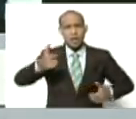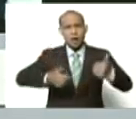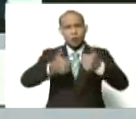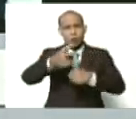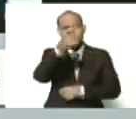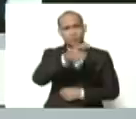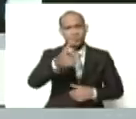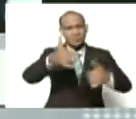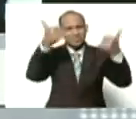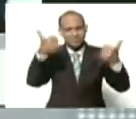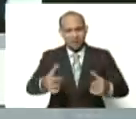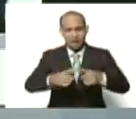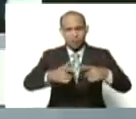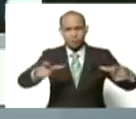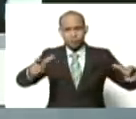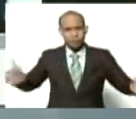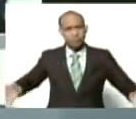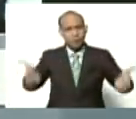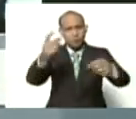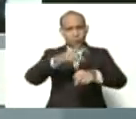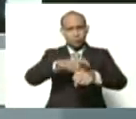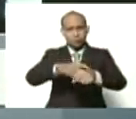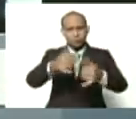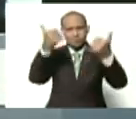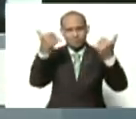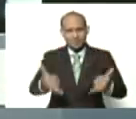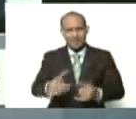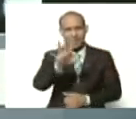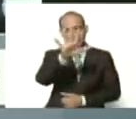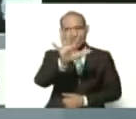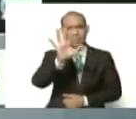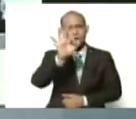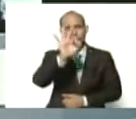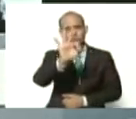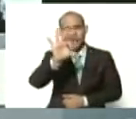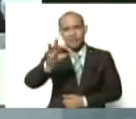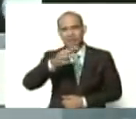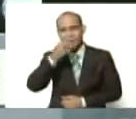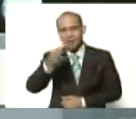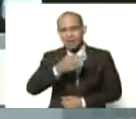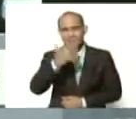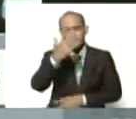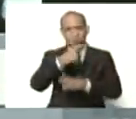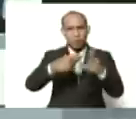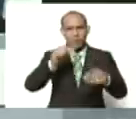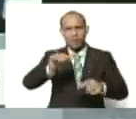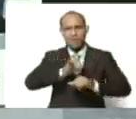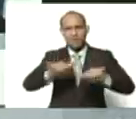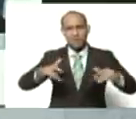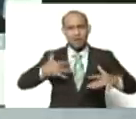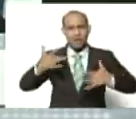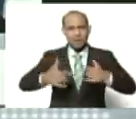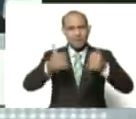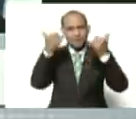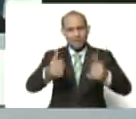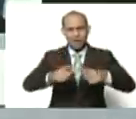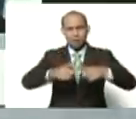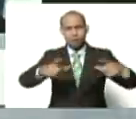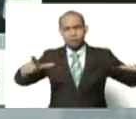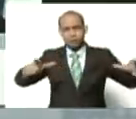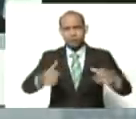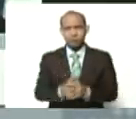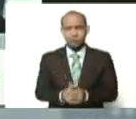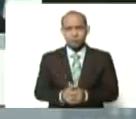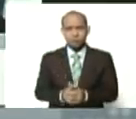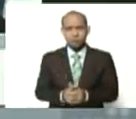a desplegarse, ya a esta hora, 5:33 de la tarde. Al terminar este acto, a desplegarse. Vamos, pues, a